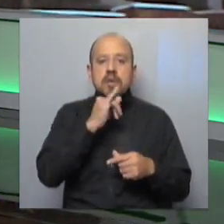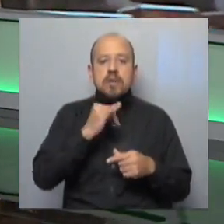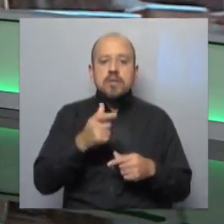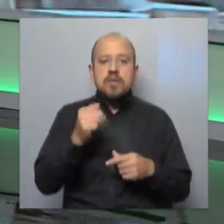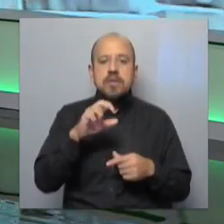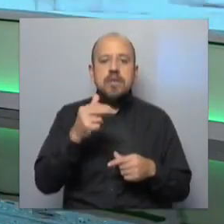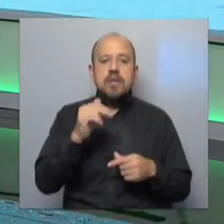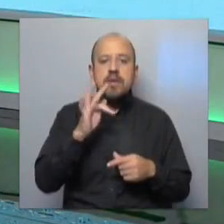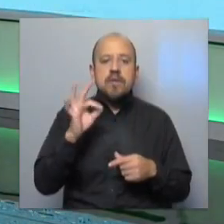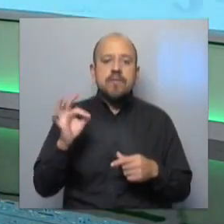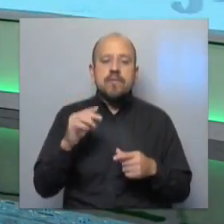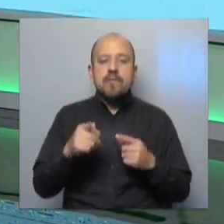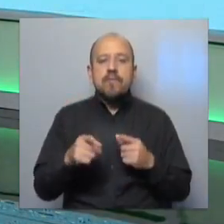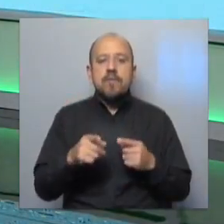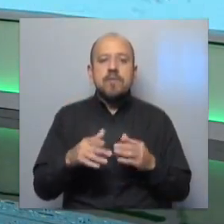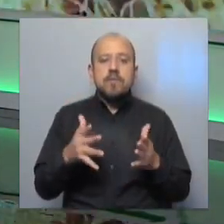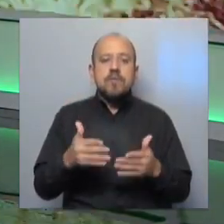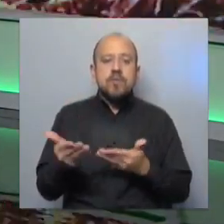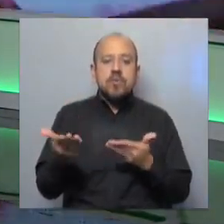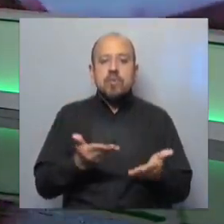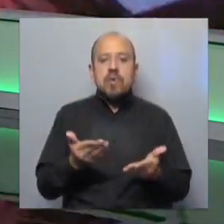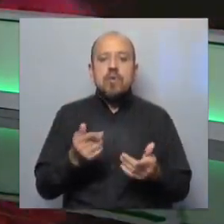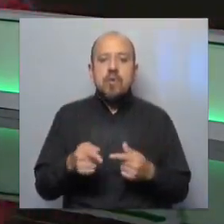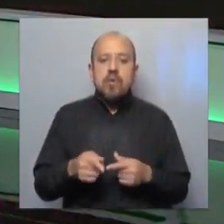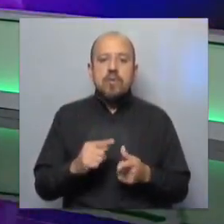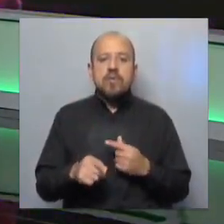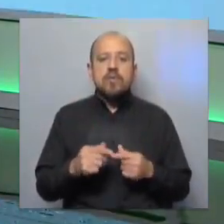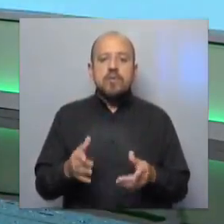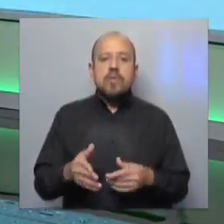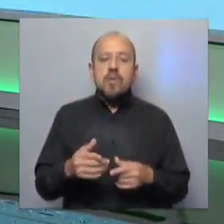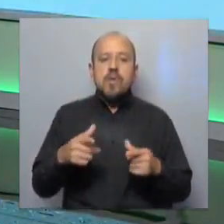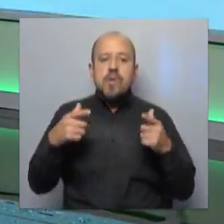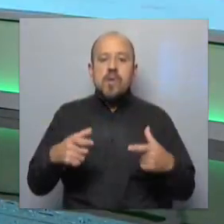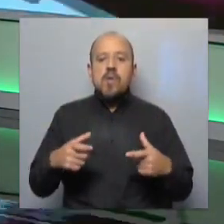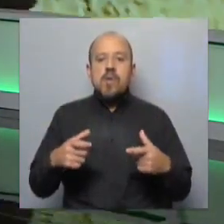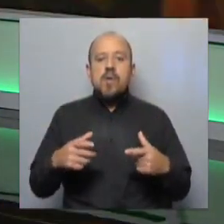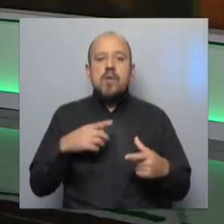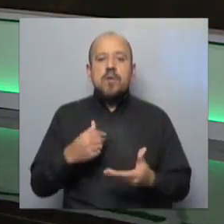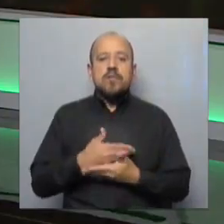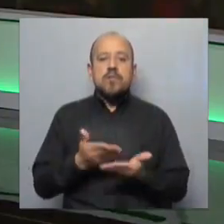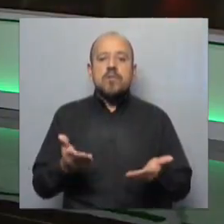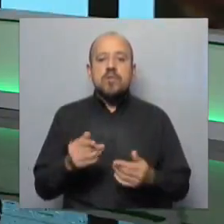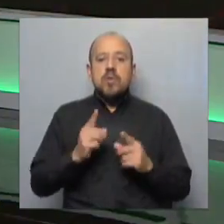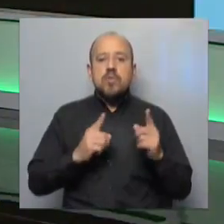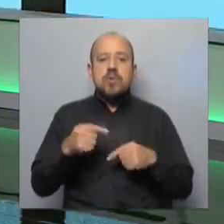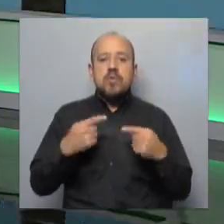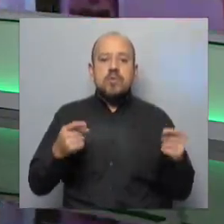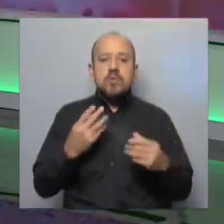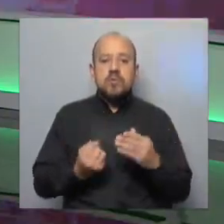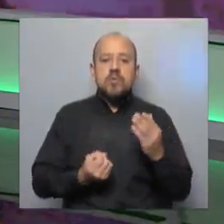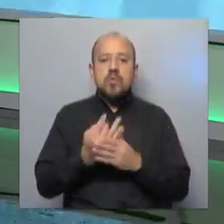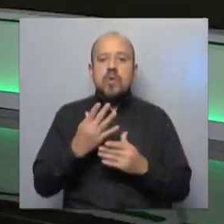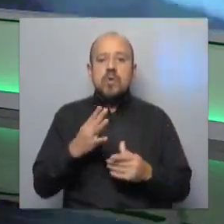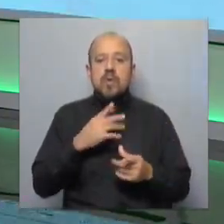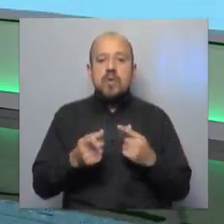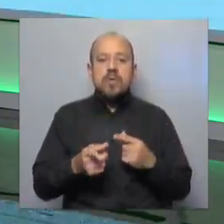es con banda completa con invitados haciendo un repaso por toda su discografía y mostrando algunas cosas nuevas que está